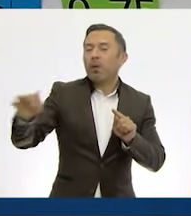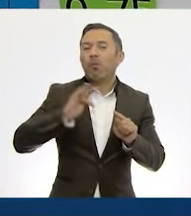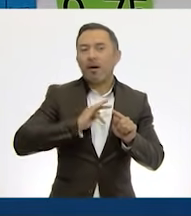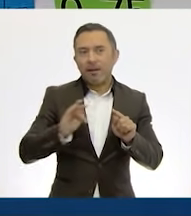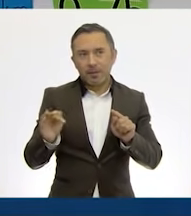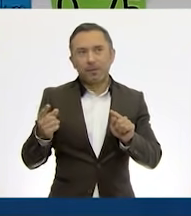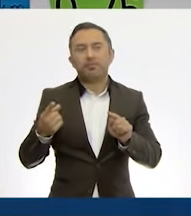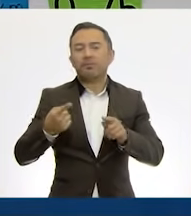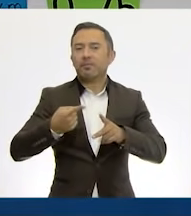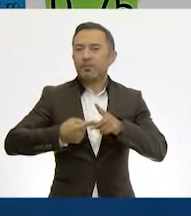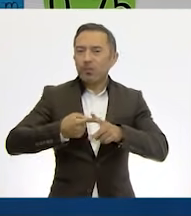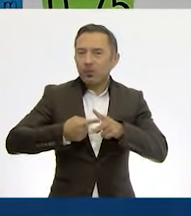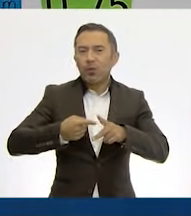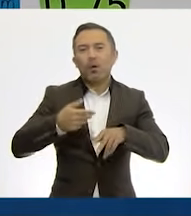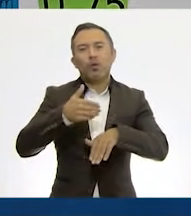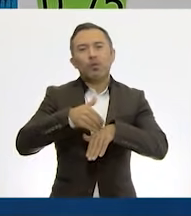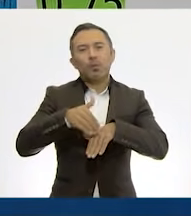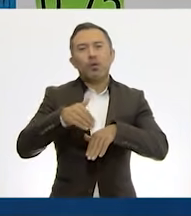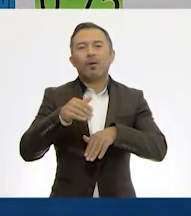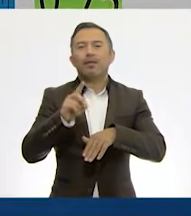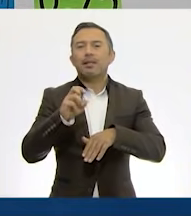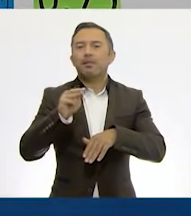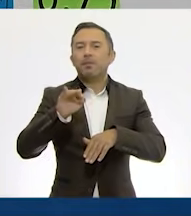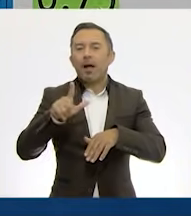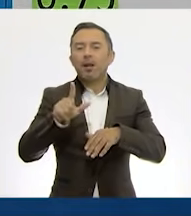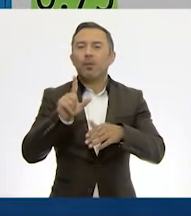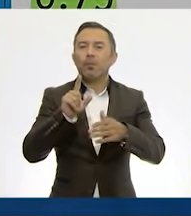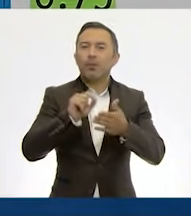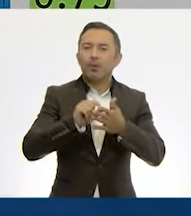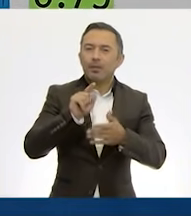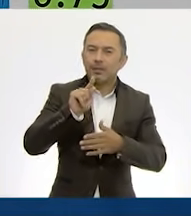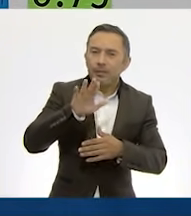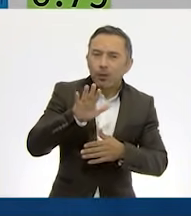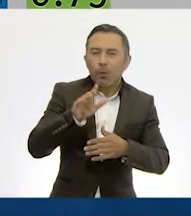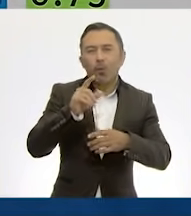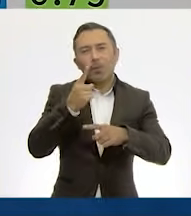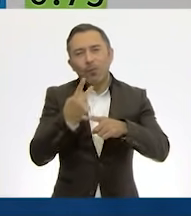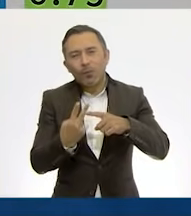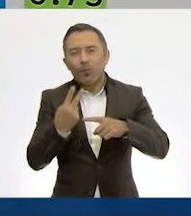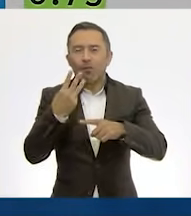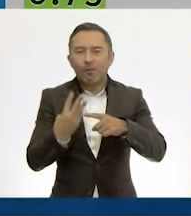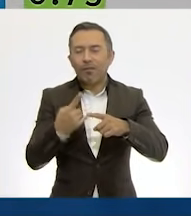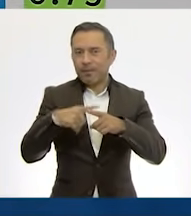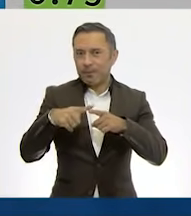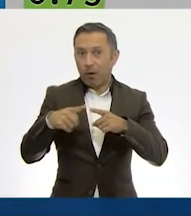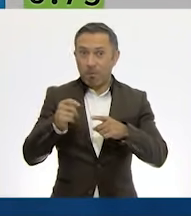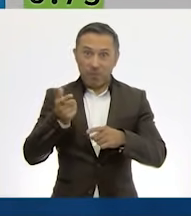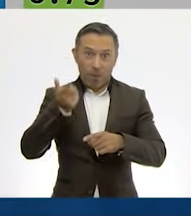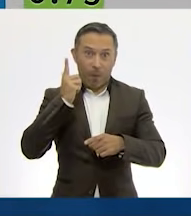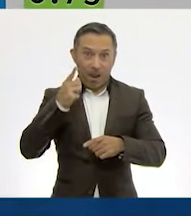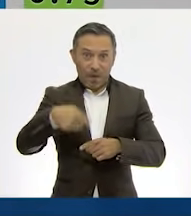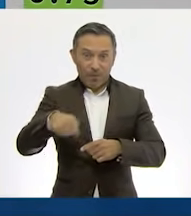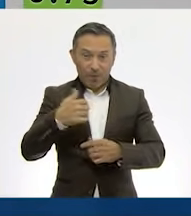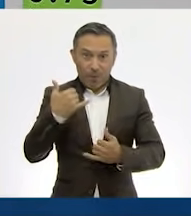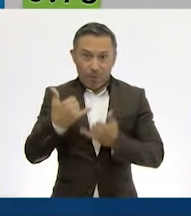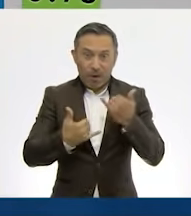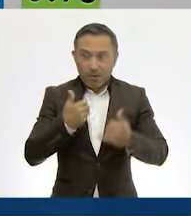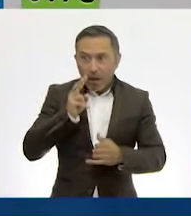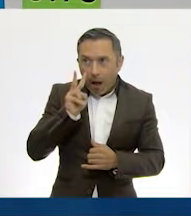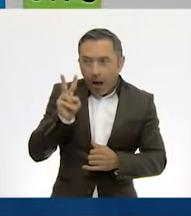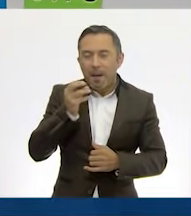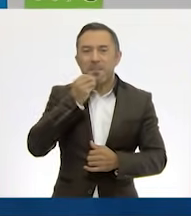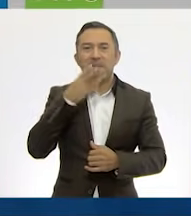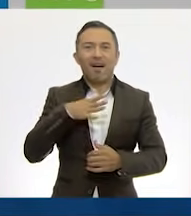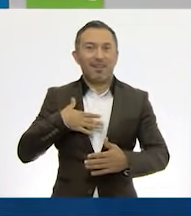resto de las fracciones, números decimales o números enteros. Así es que espero que les haya parecido divertido este juego con el que, pues, la verdad, estamos